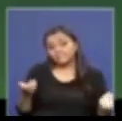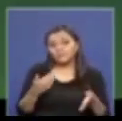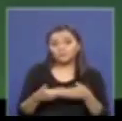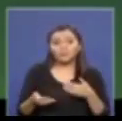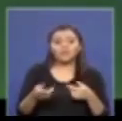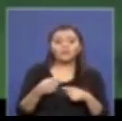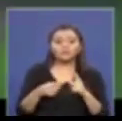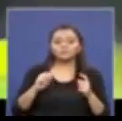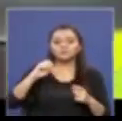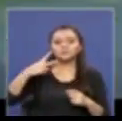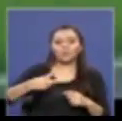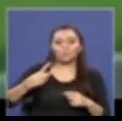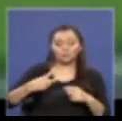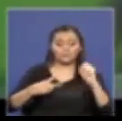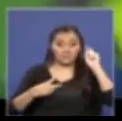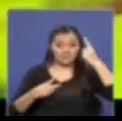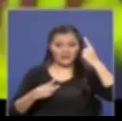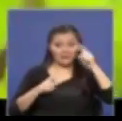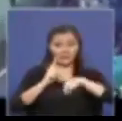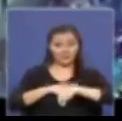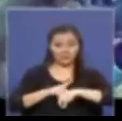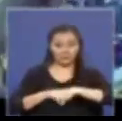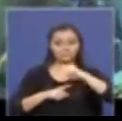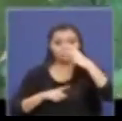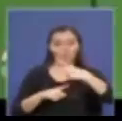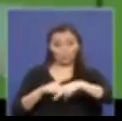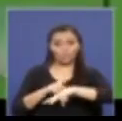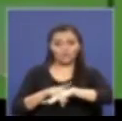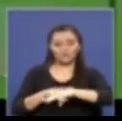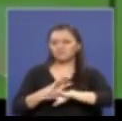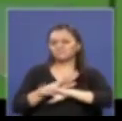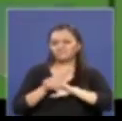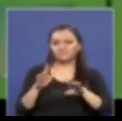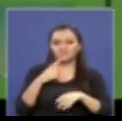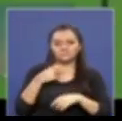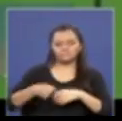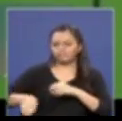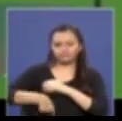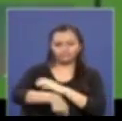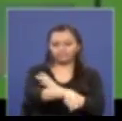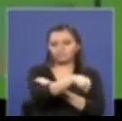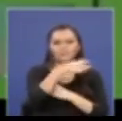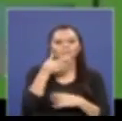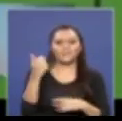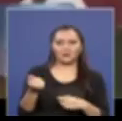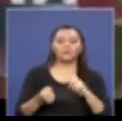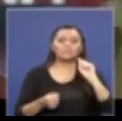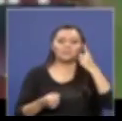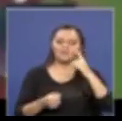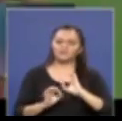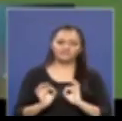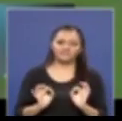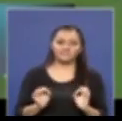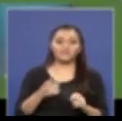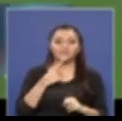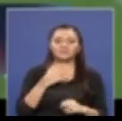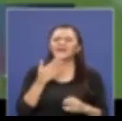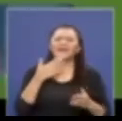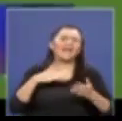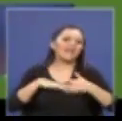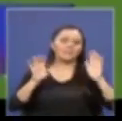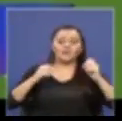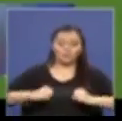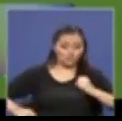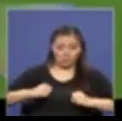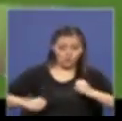Pero solo se jugó el segundo tiempo, porque el primer tiempo era imposible jugar en esa cancha. Puede pasar cualquier cosa, un mal pique en la